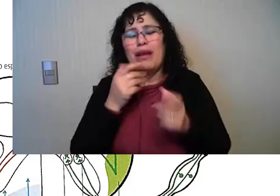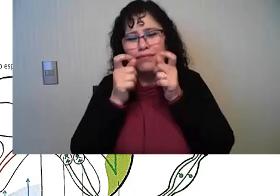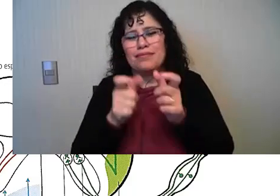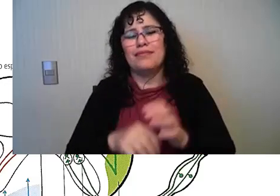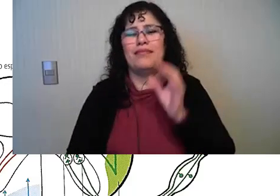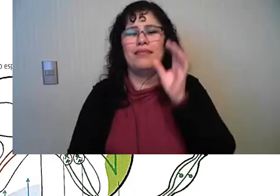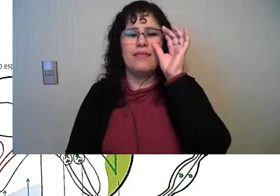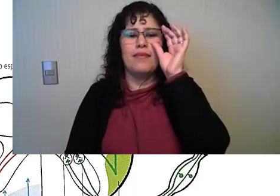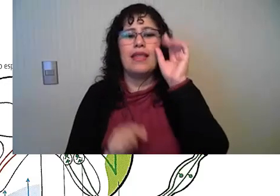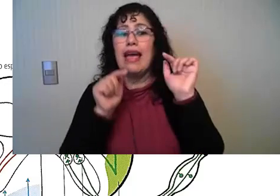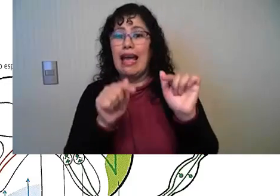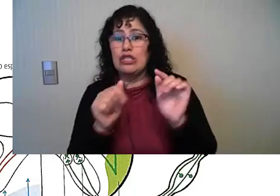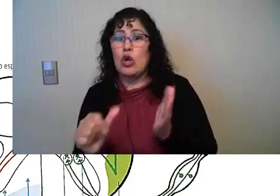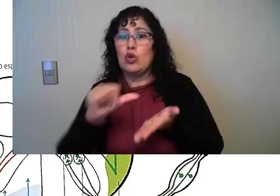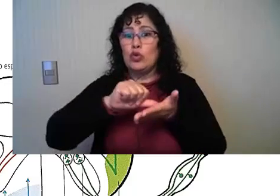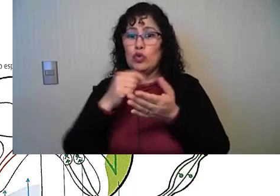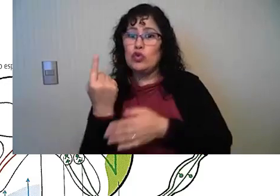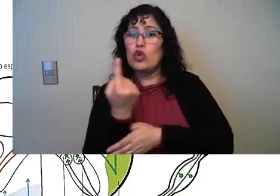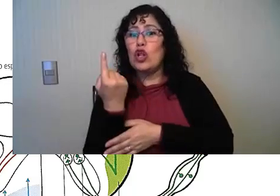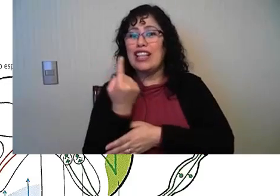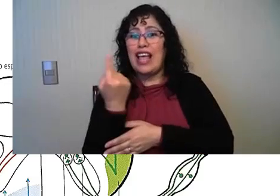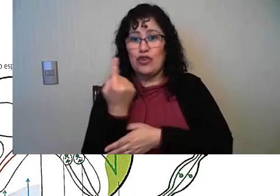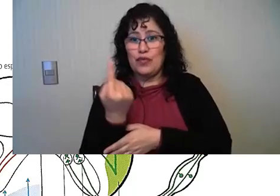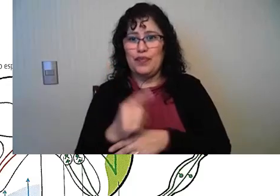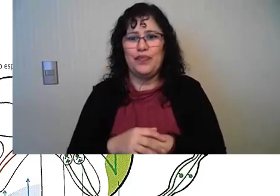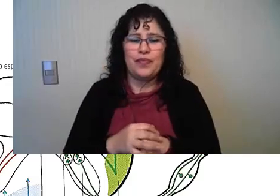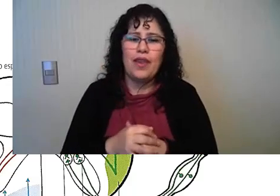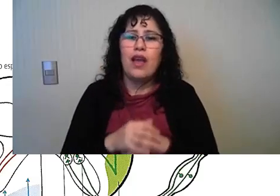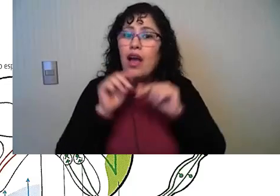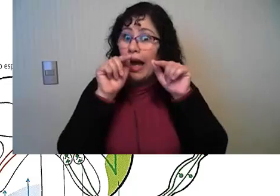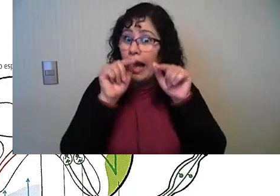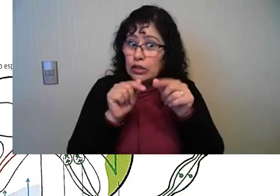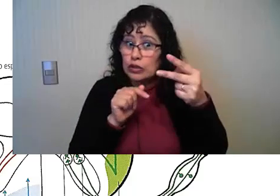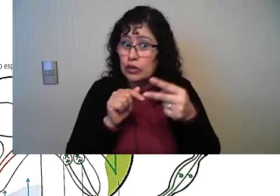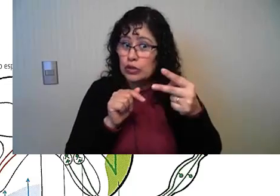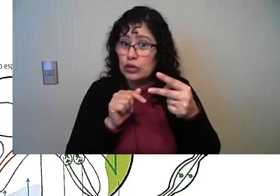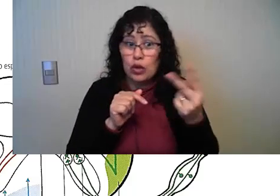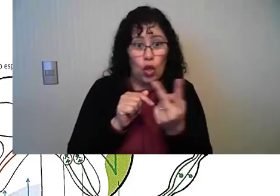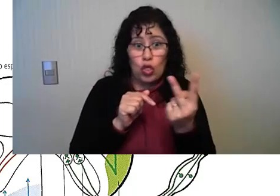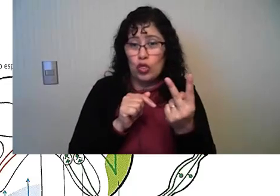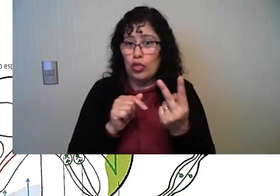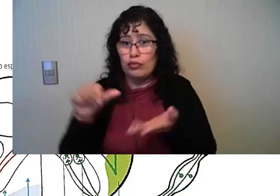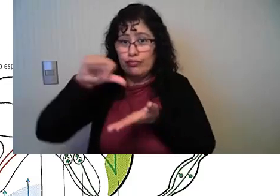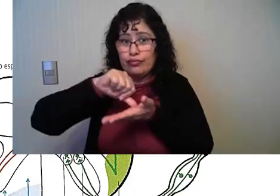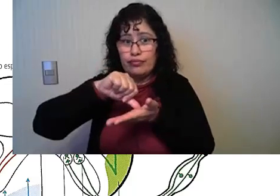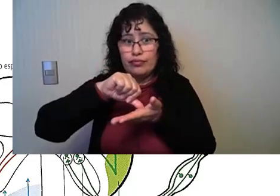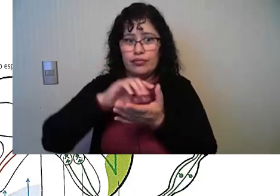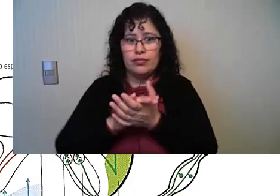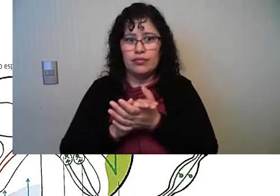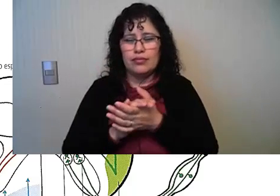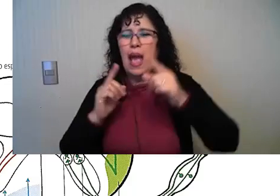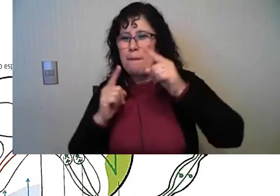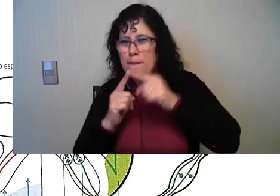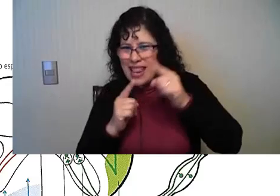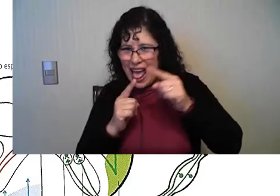Ese es el núcleo solitario. Ahora, estos núcleos espinal del